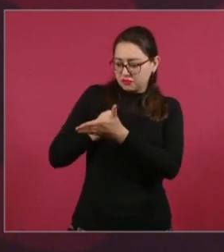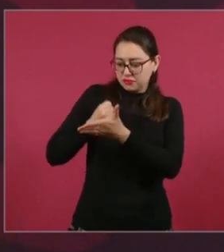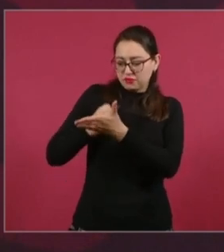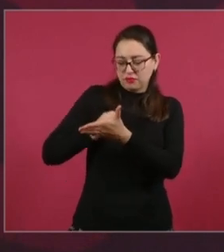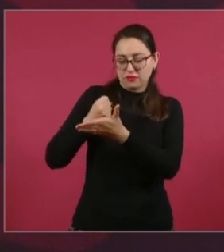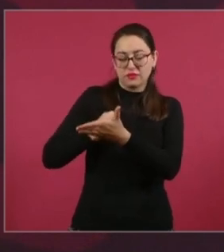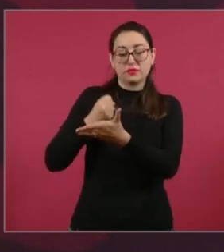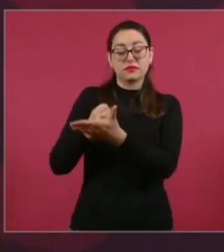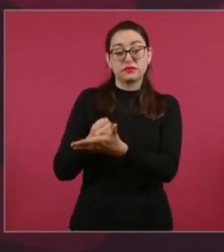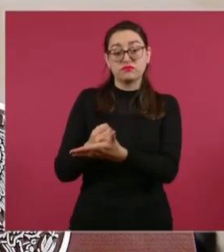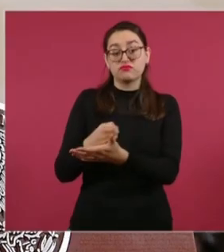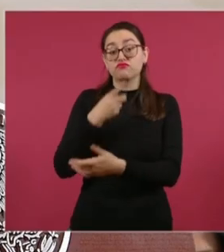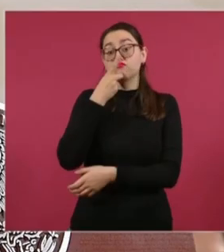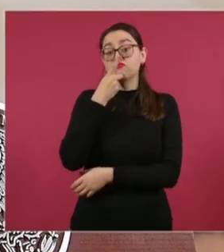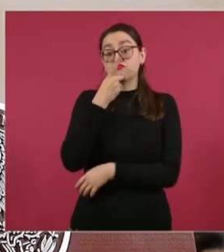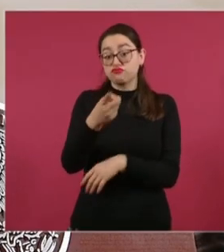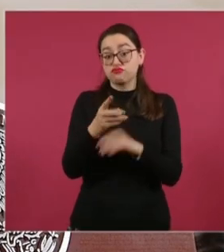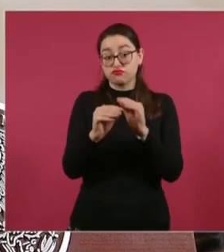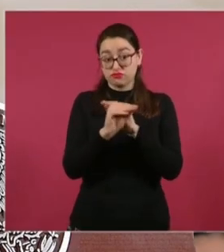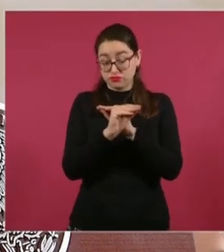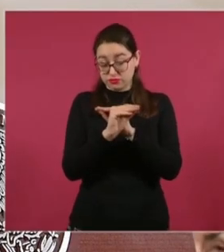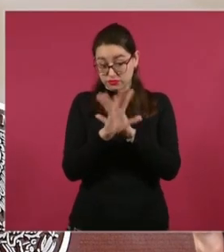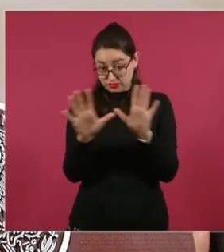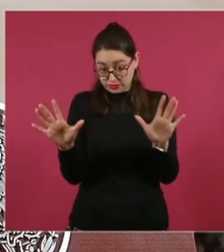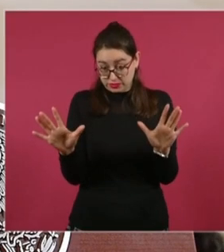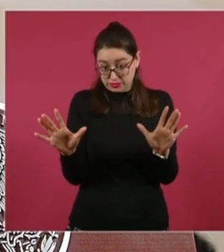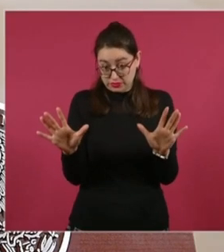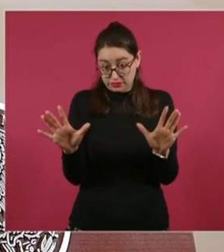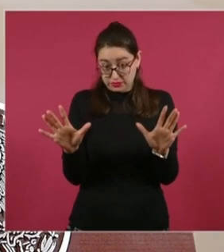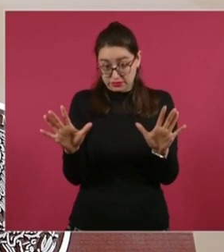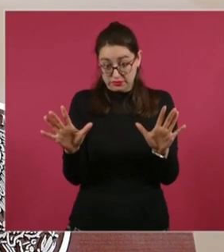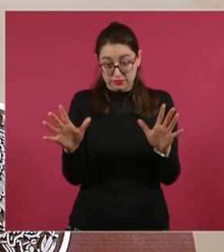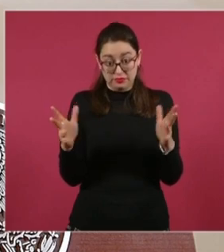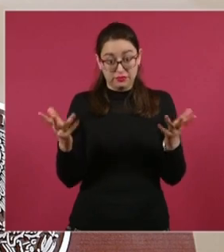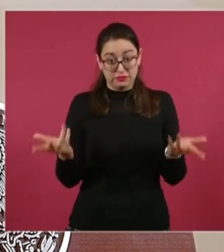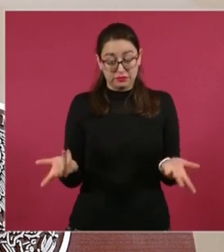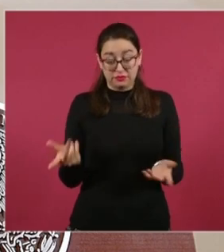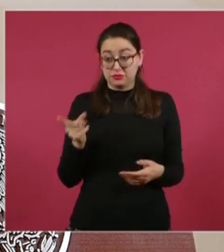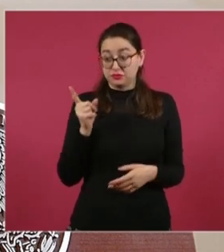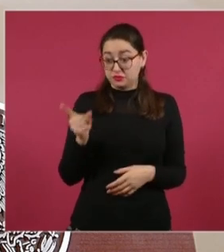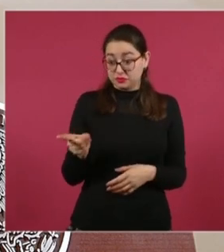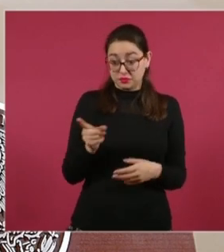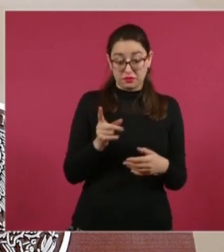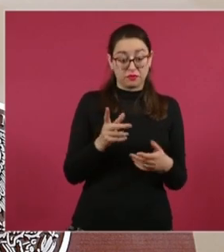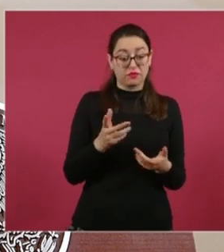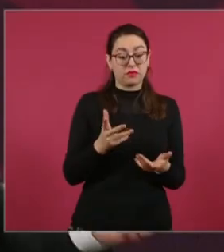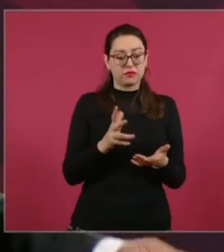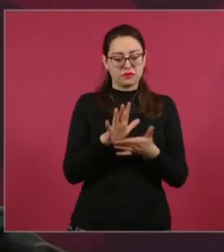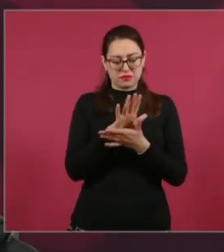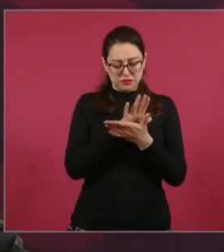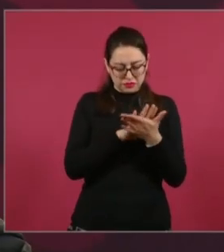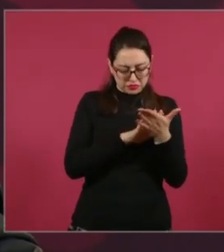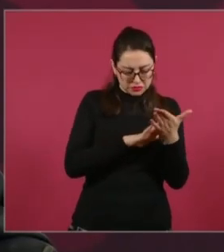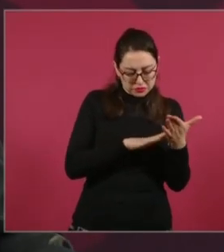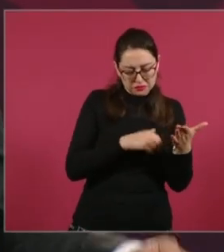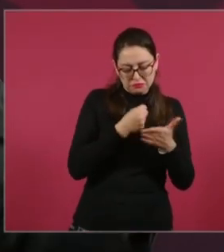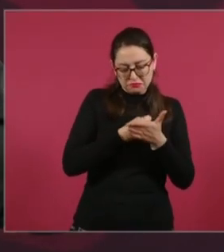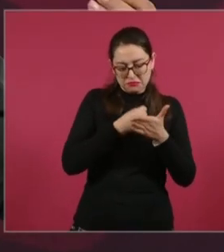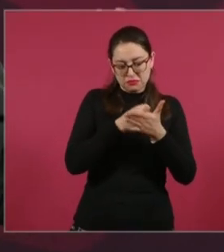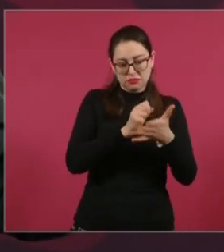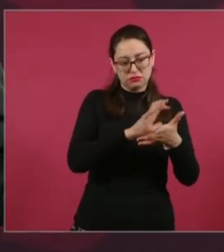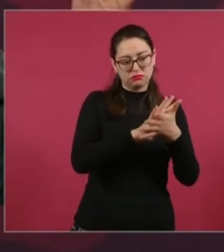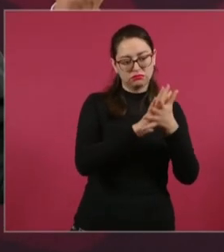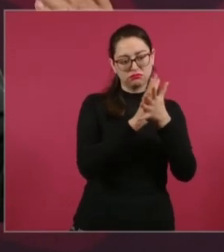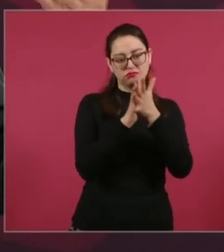aclaro, no se transformó, porque hay quienes vienen de abajo